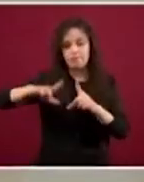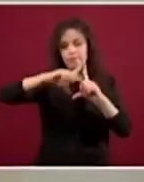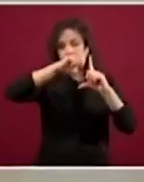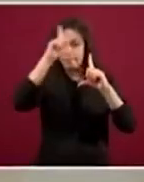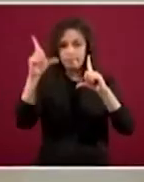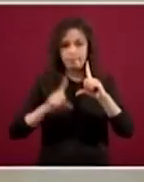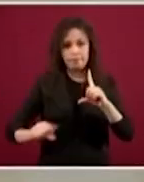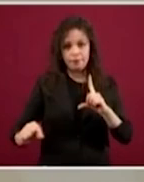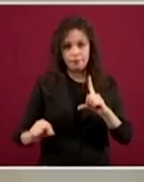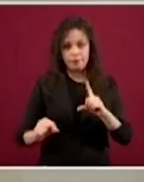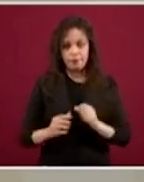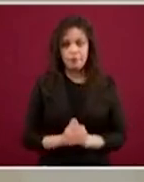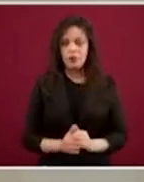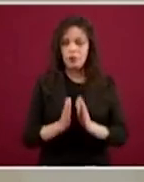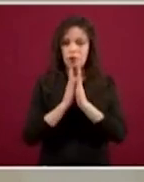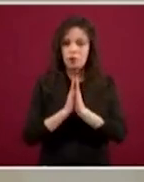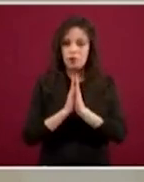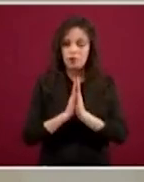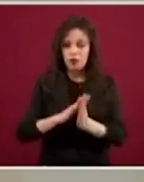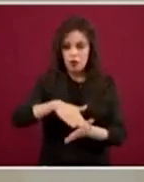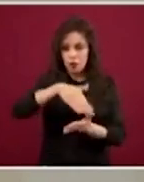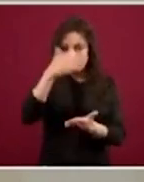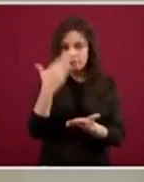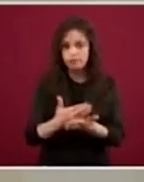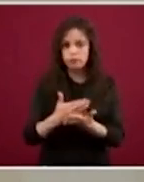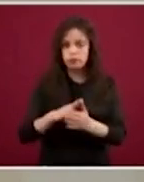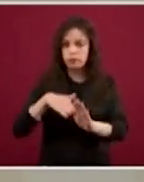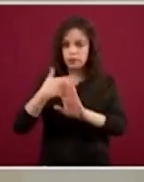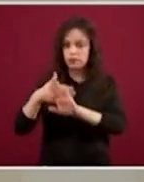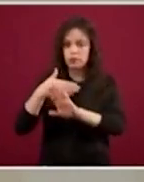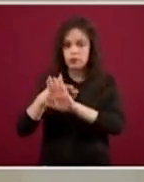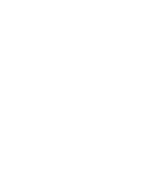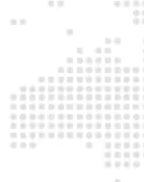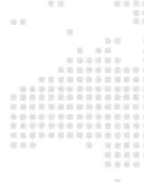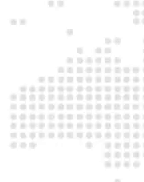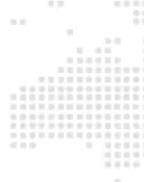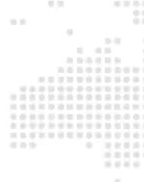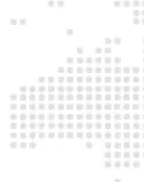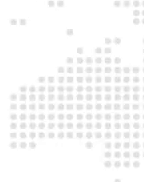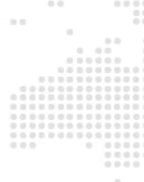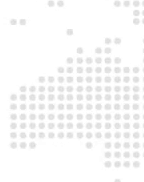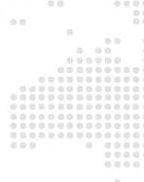cesar las agresiones contra el personal de salud muchas gracias